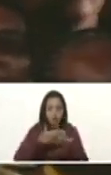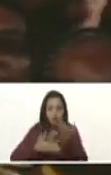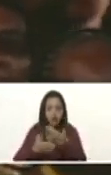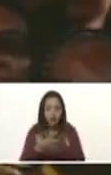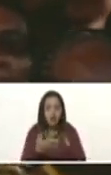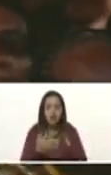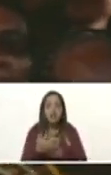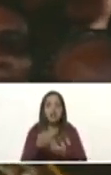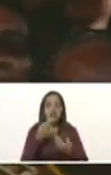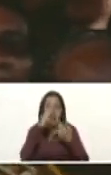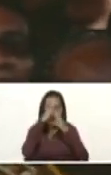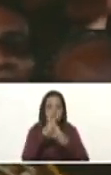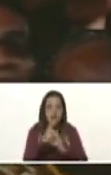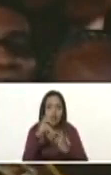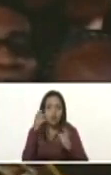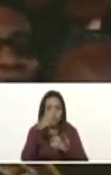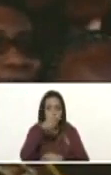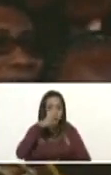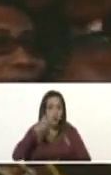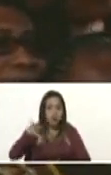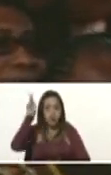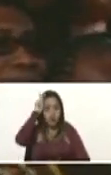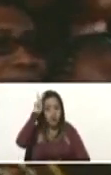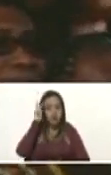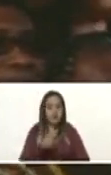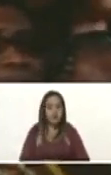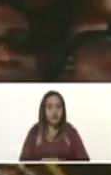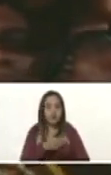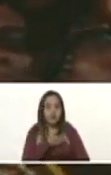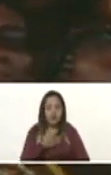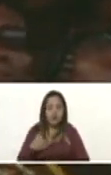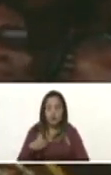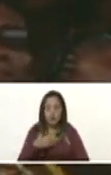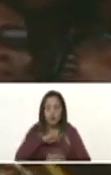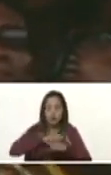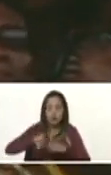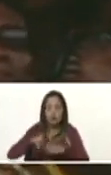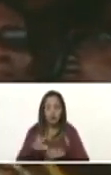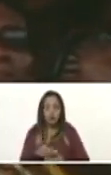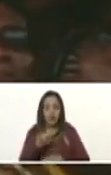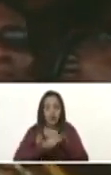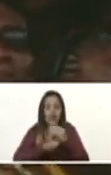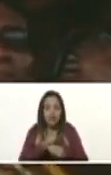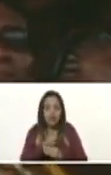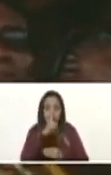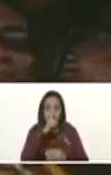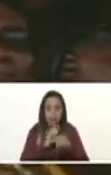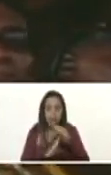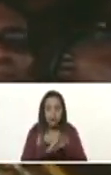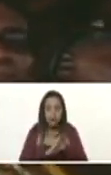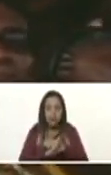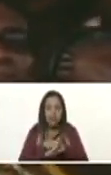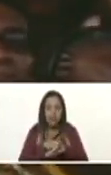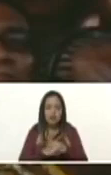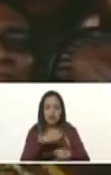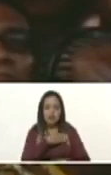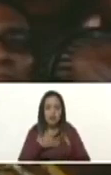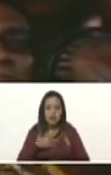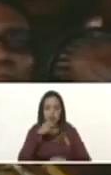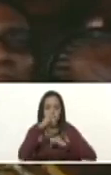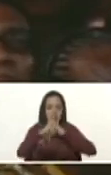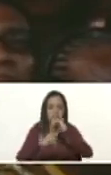pueblos originarios. Repudiamos el estado de sitio adoptado para callar las justas demandas de las comunidades